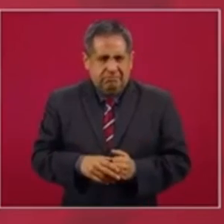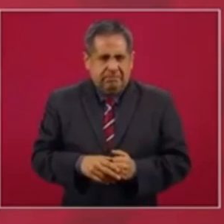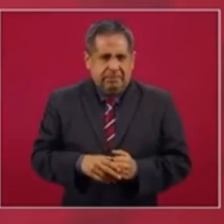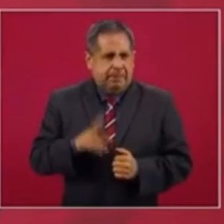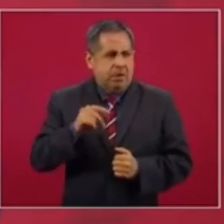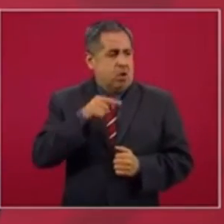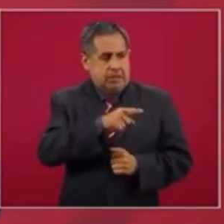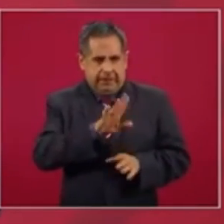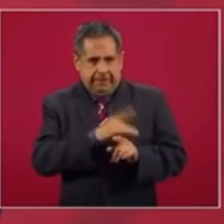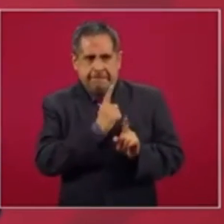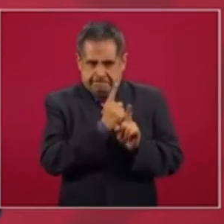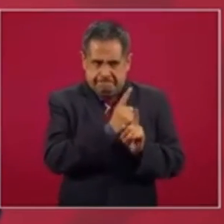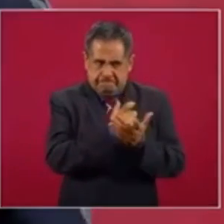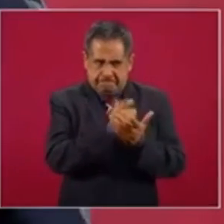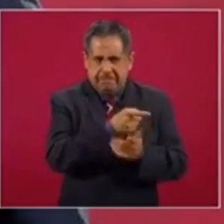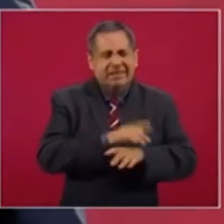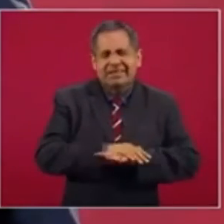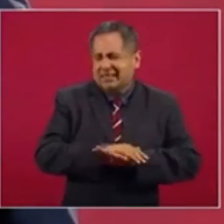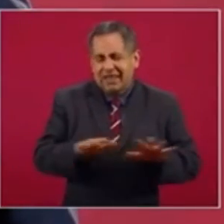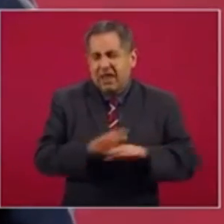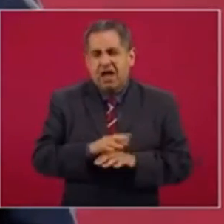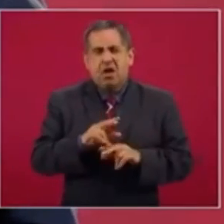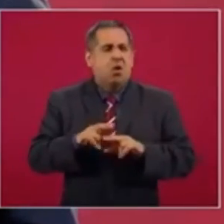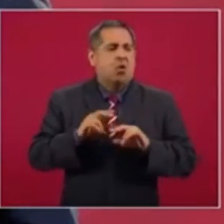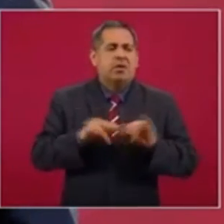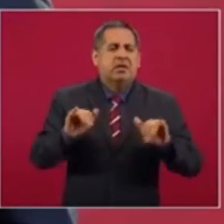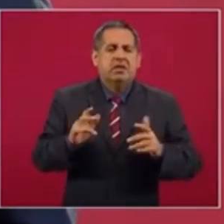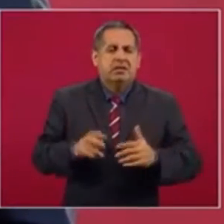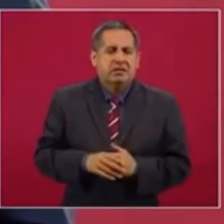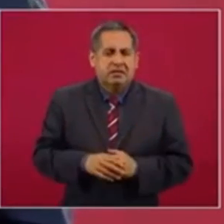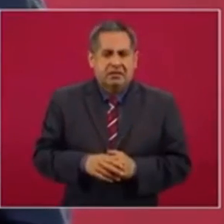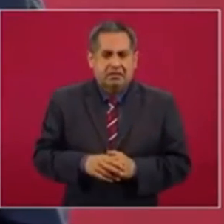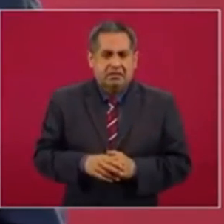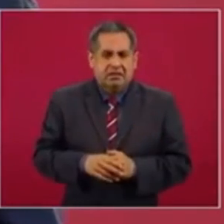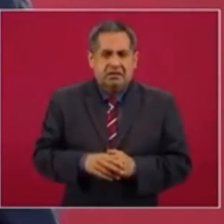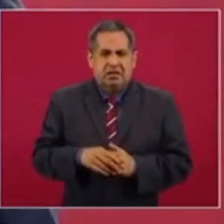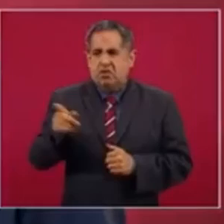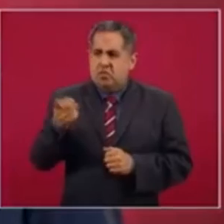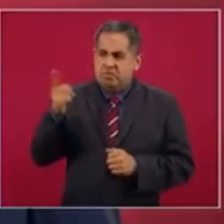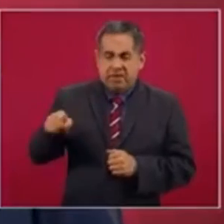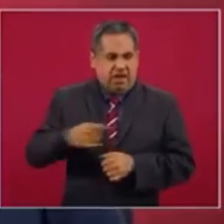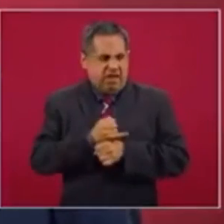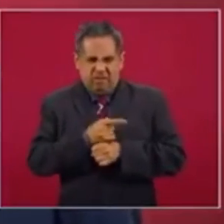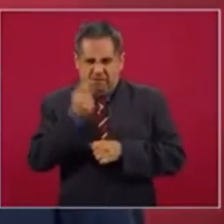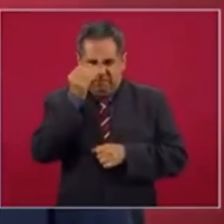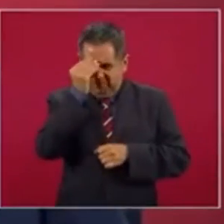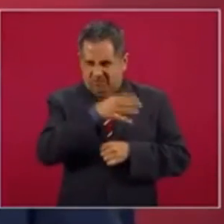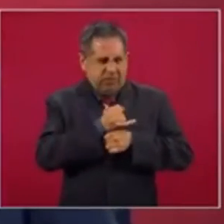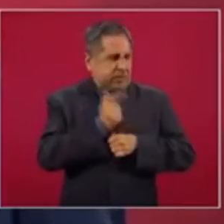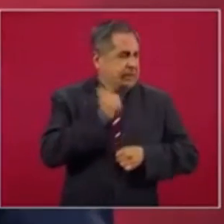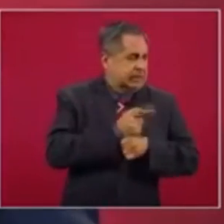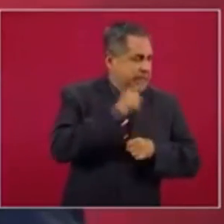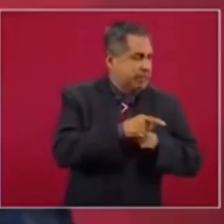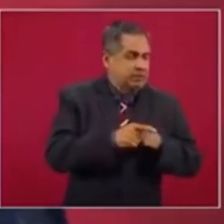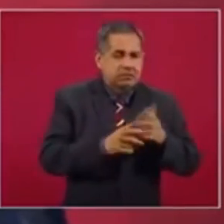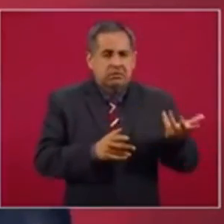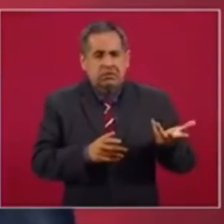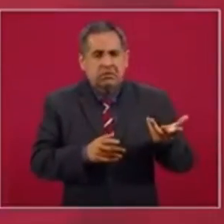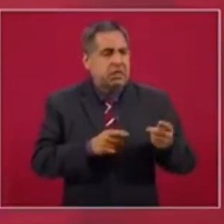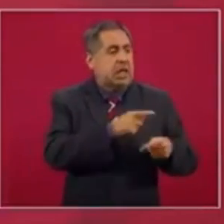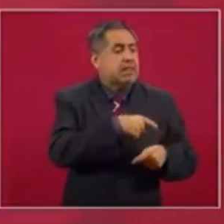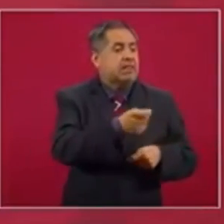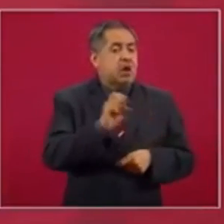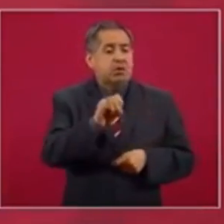No vamos a mandar a amenazar a nadie, no vamos a mandarle a hacer una auditoría a una empresa que porque está aportando a los del